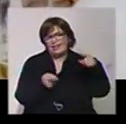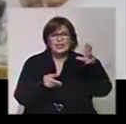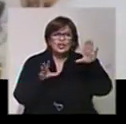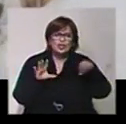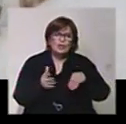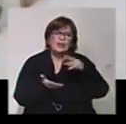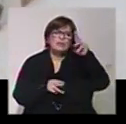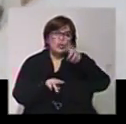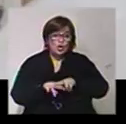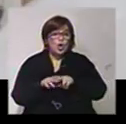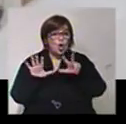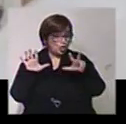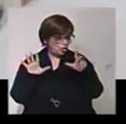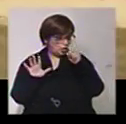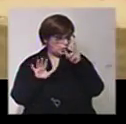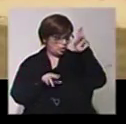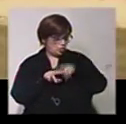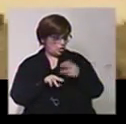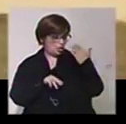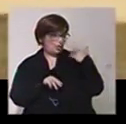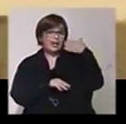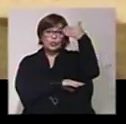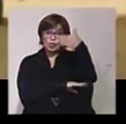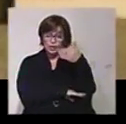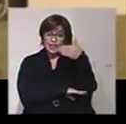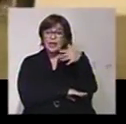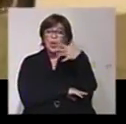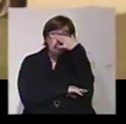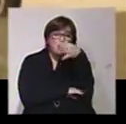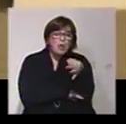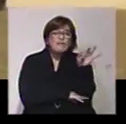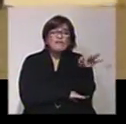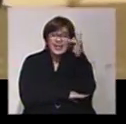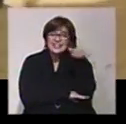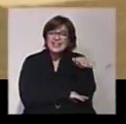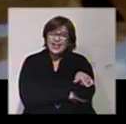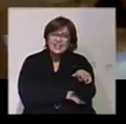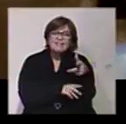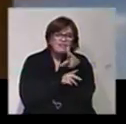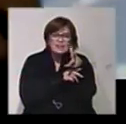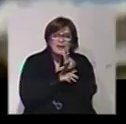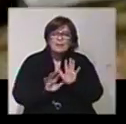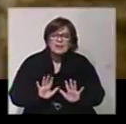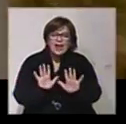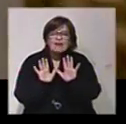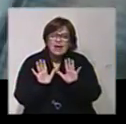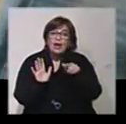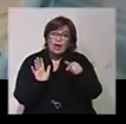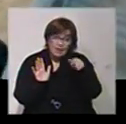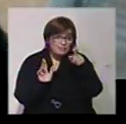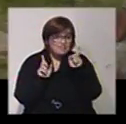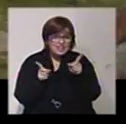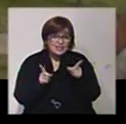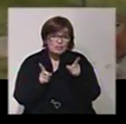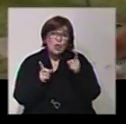murió el 8 de junio, hace pocos días, en un hotel de un pueblo de Francia en el que estaba filmando uno de los capítulos de este programa que